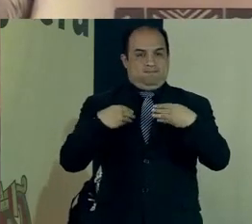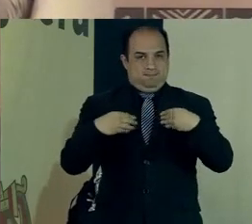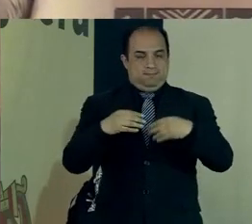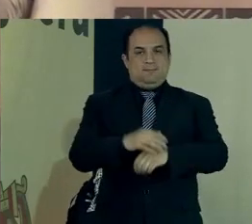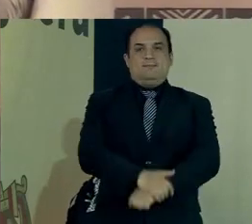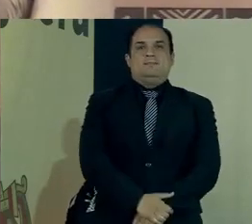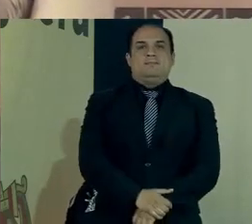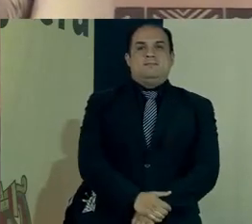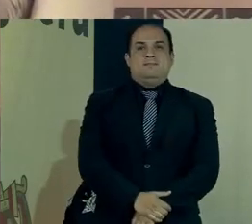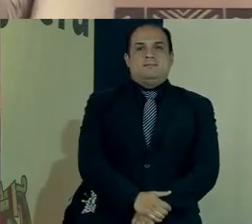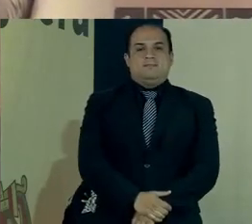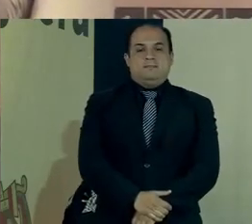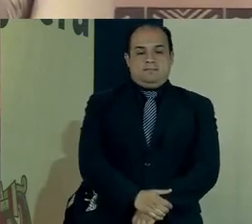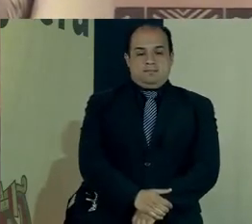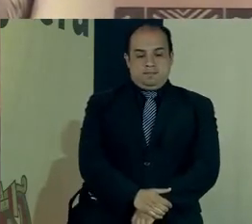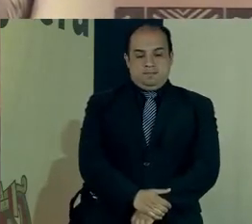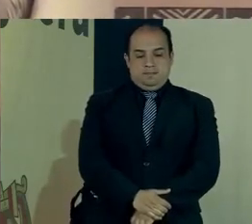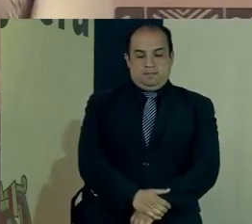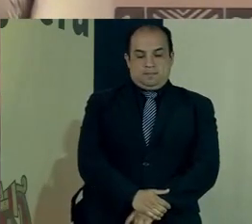a papá